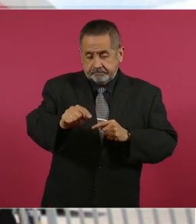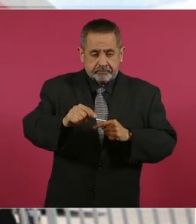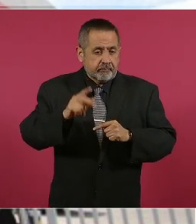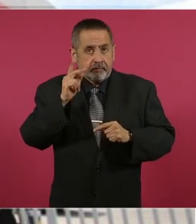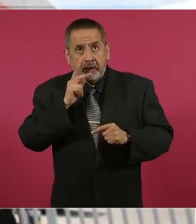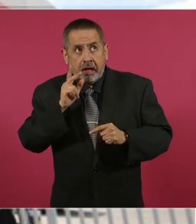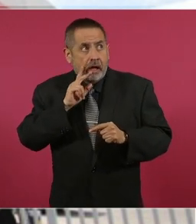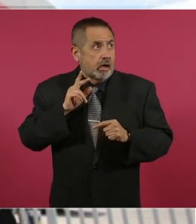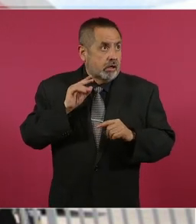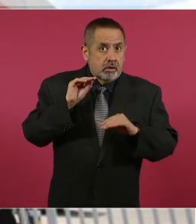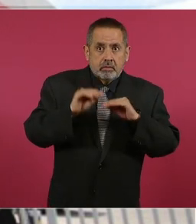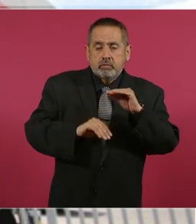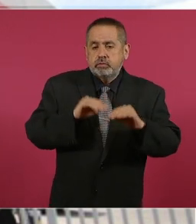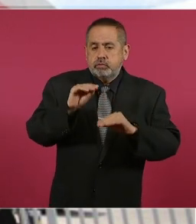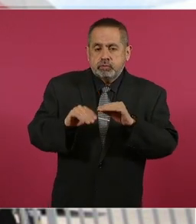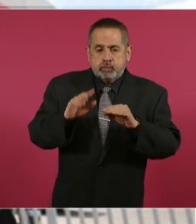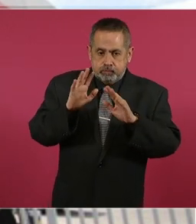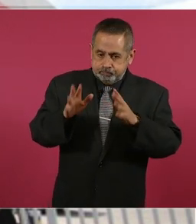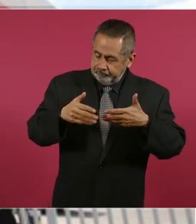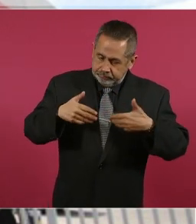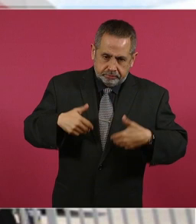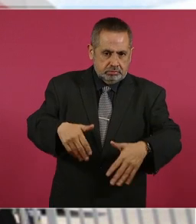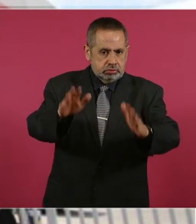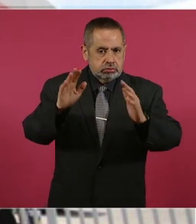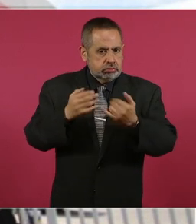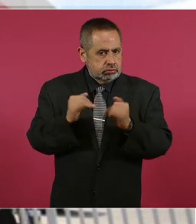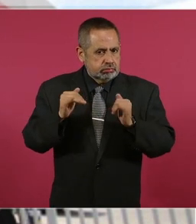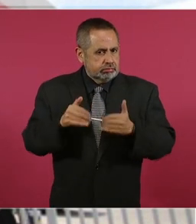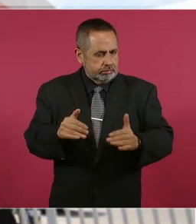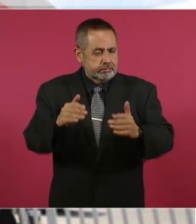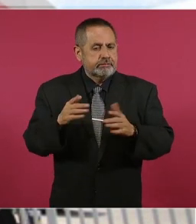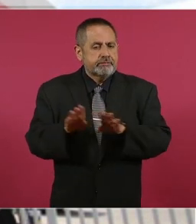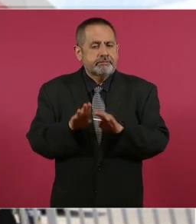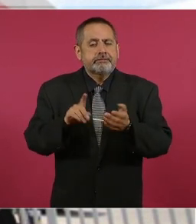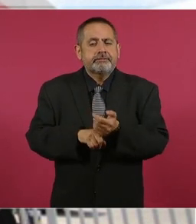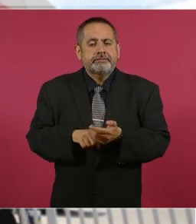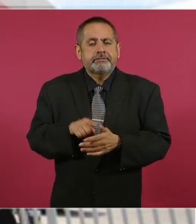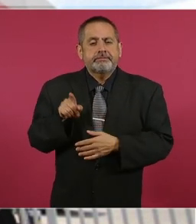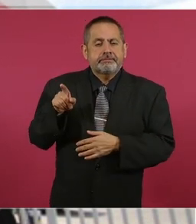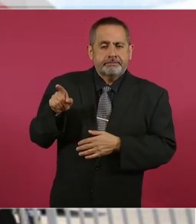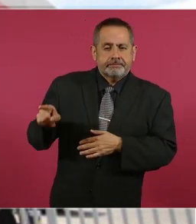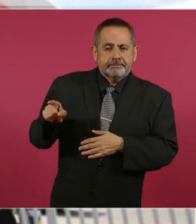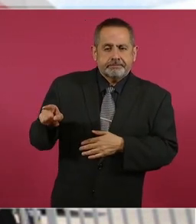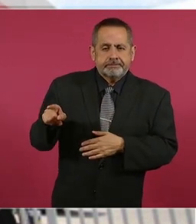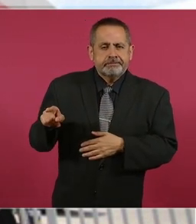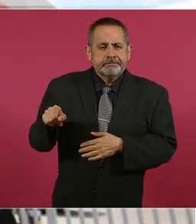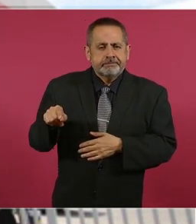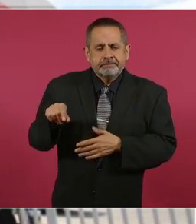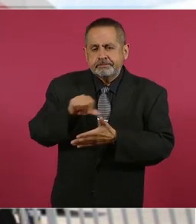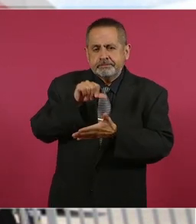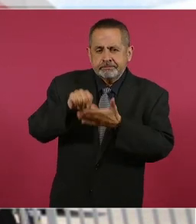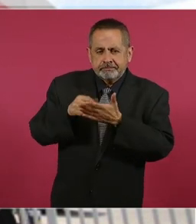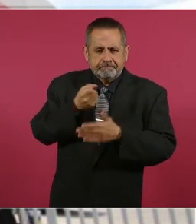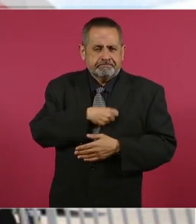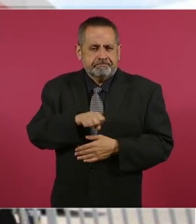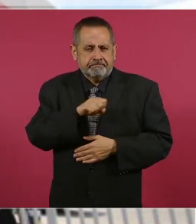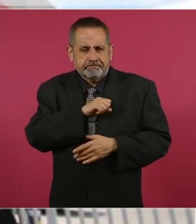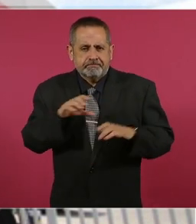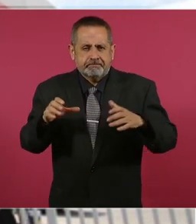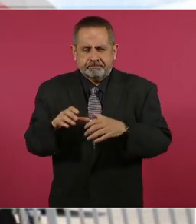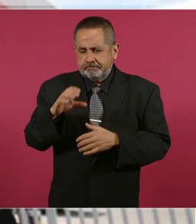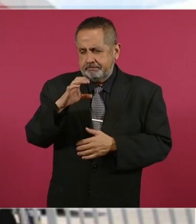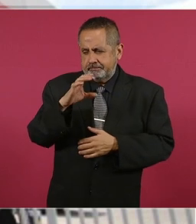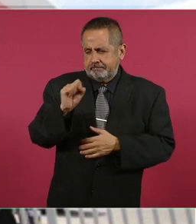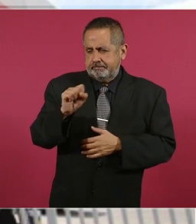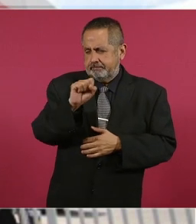pruebas para poderlos echar a andar en su totalidad, está el Centro de Salud con Servicios Ampliados, el CESA, en